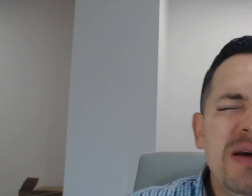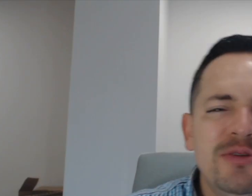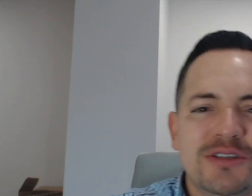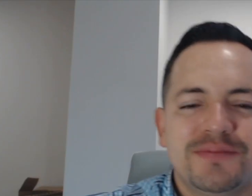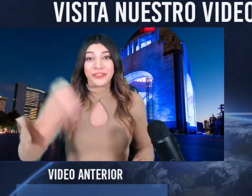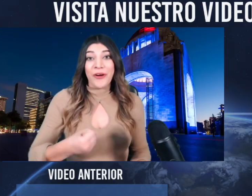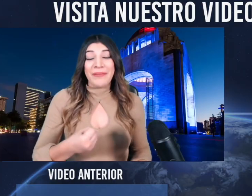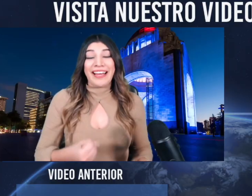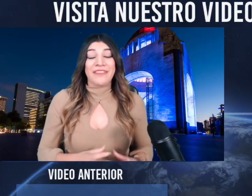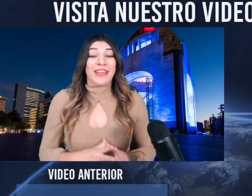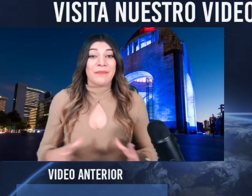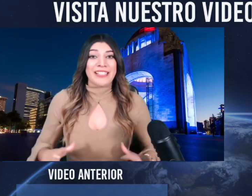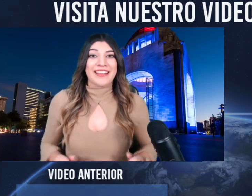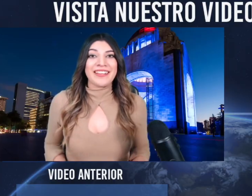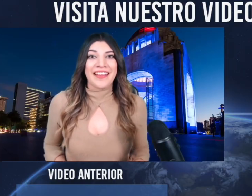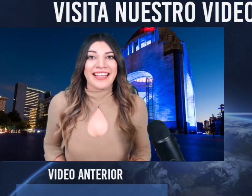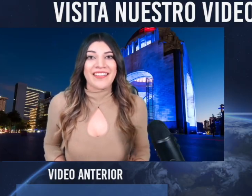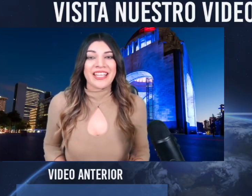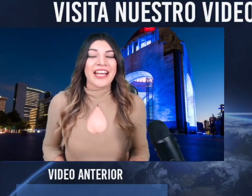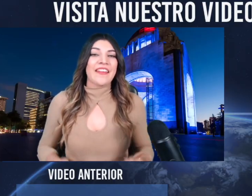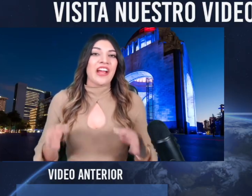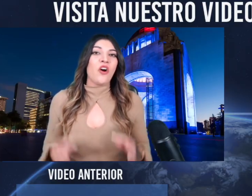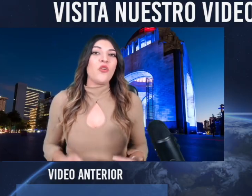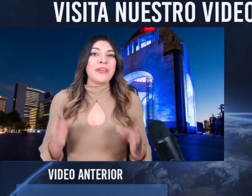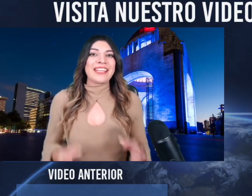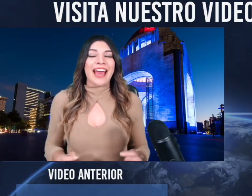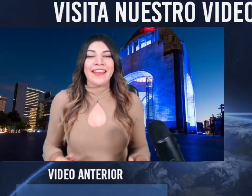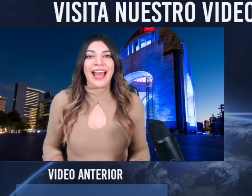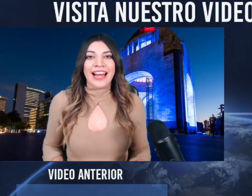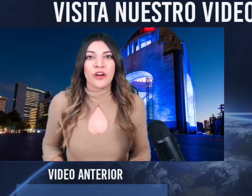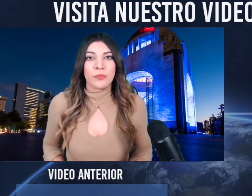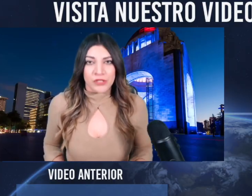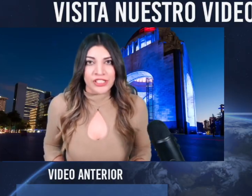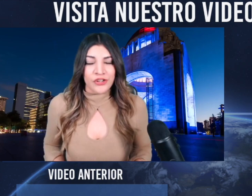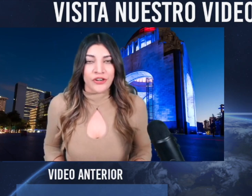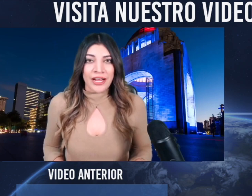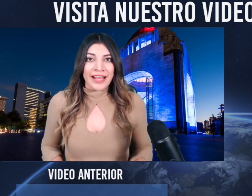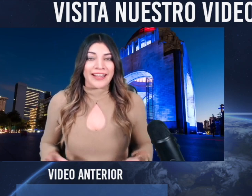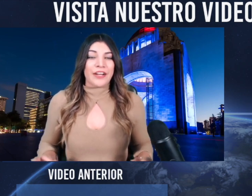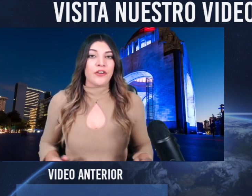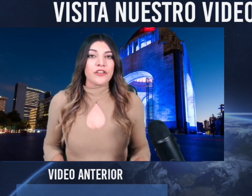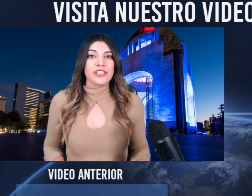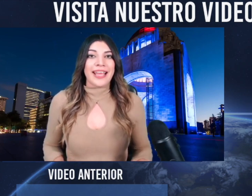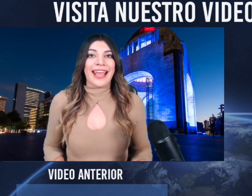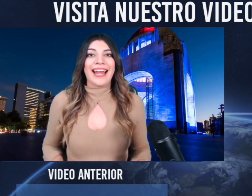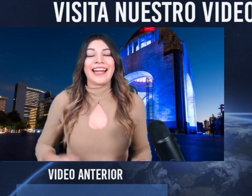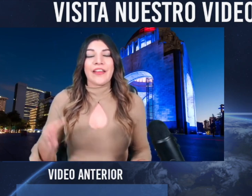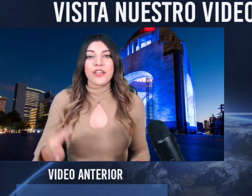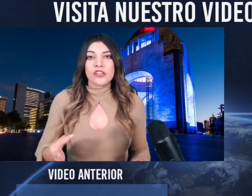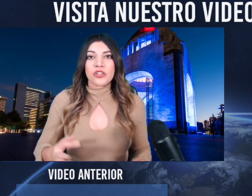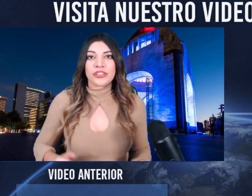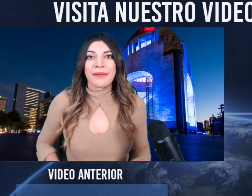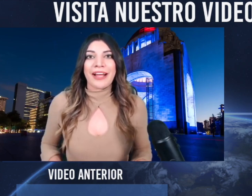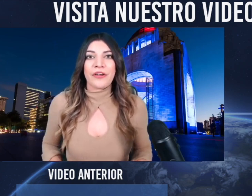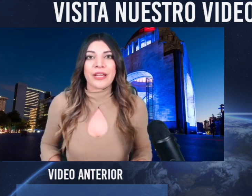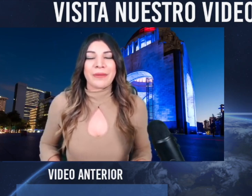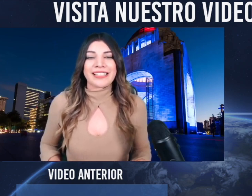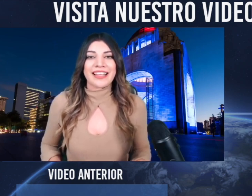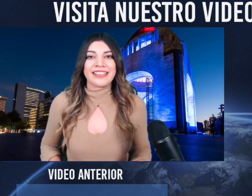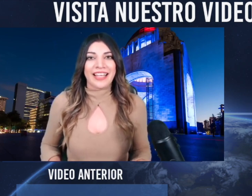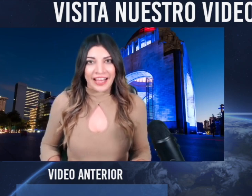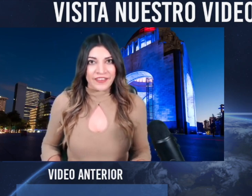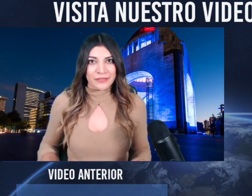¡Nos vemos! ¡Tómala! El presidente de Argentina dejó humillada a la oposición. Reconoce el grandioso trabajo